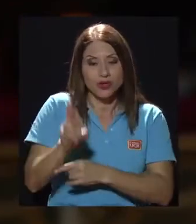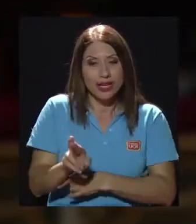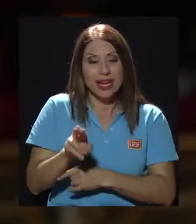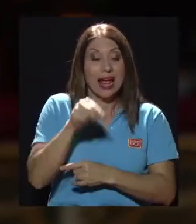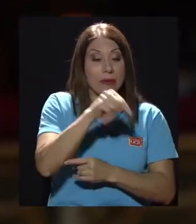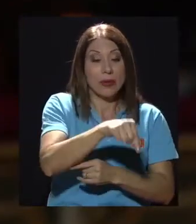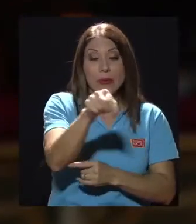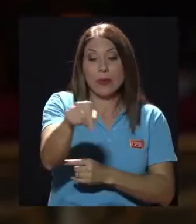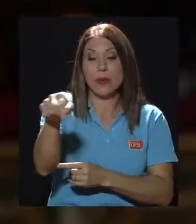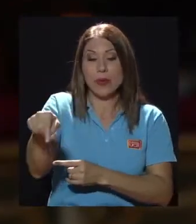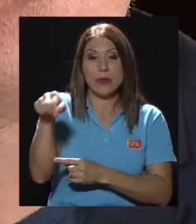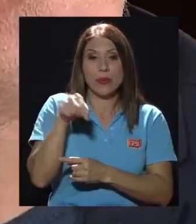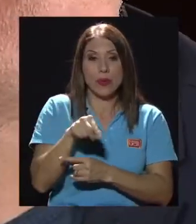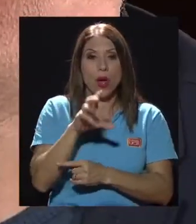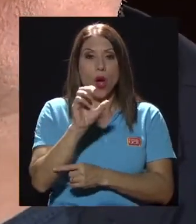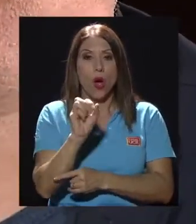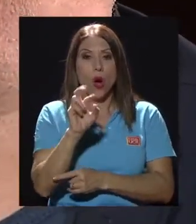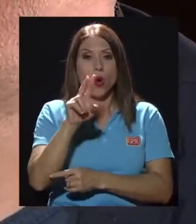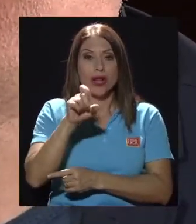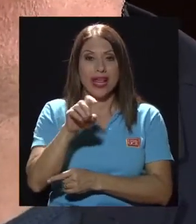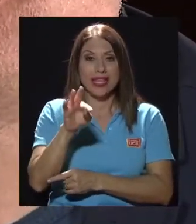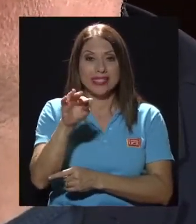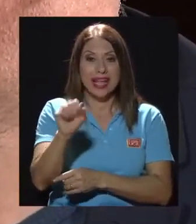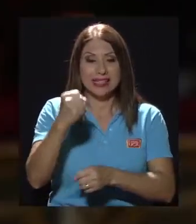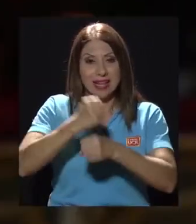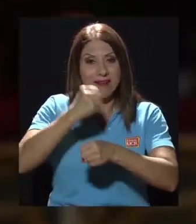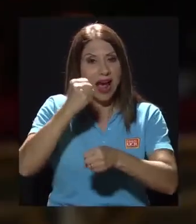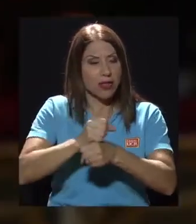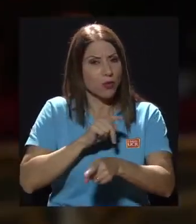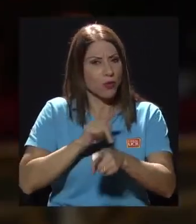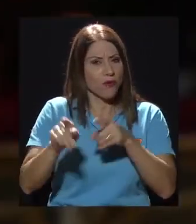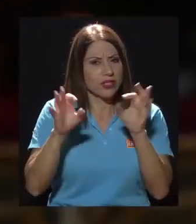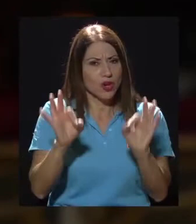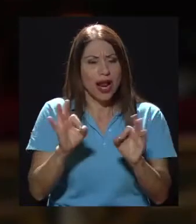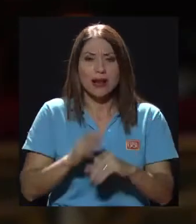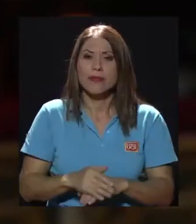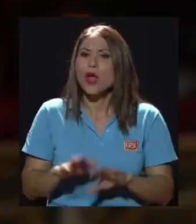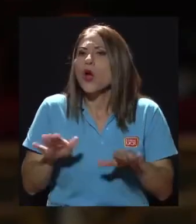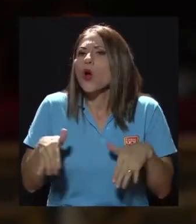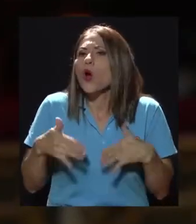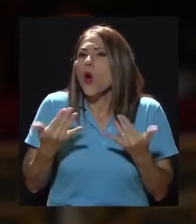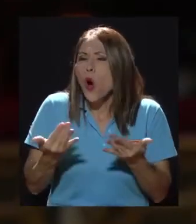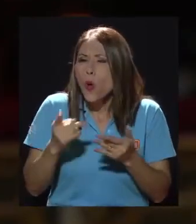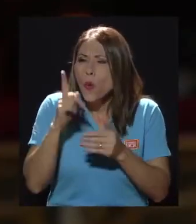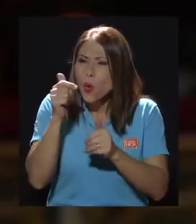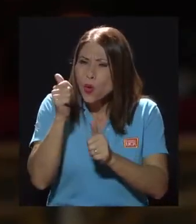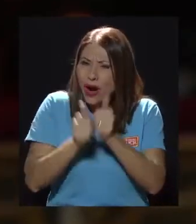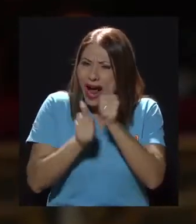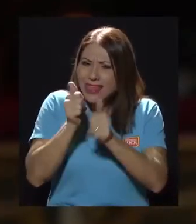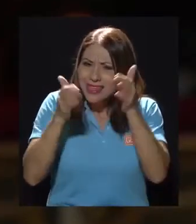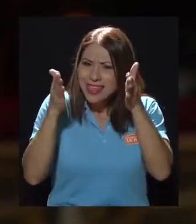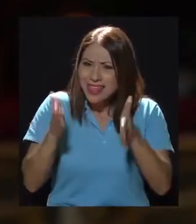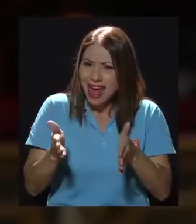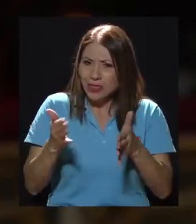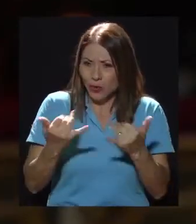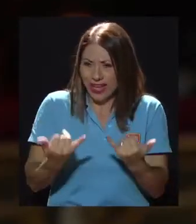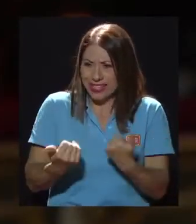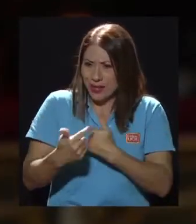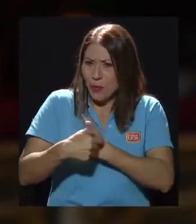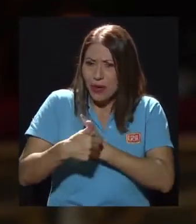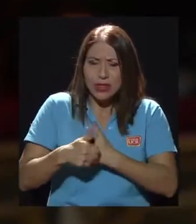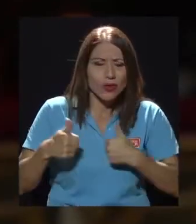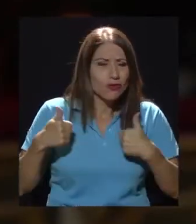están trabajando de manera profesional. ¿Cómo se atreve un candidato a decir en un momento élite de la música nacional que